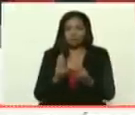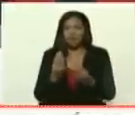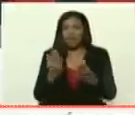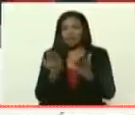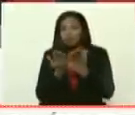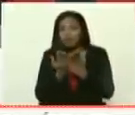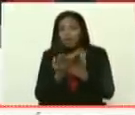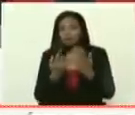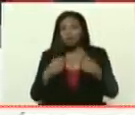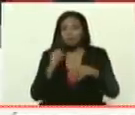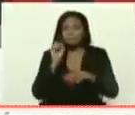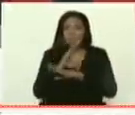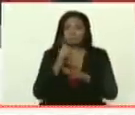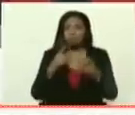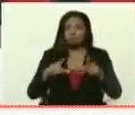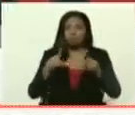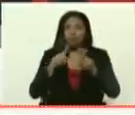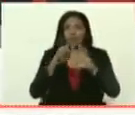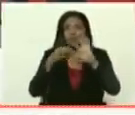transmitimos en cadena nacional